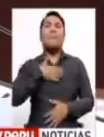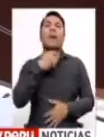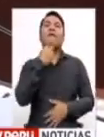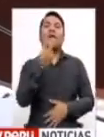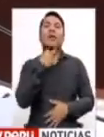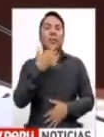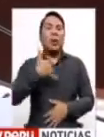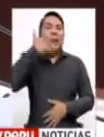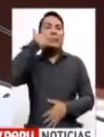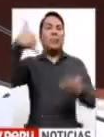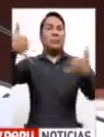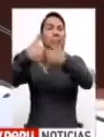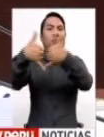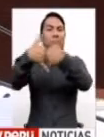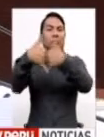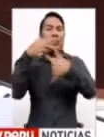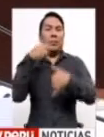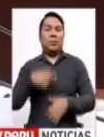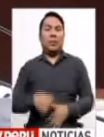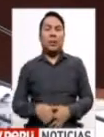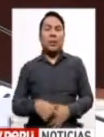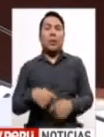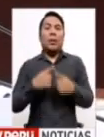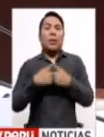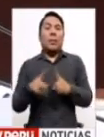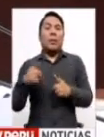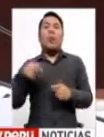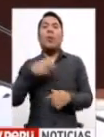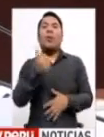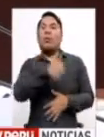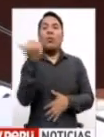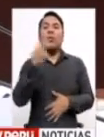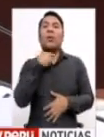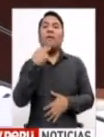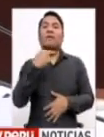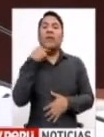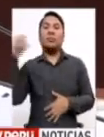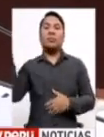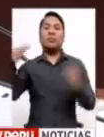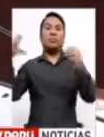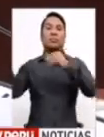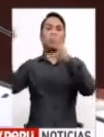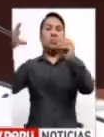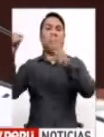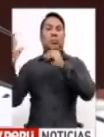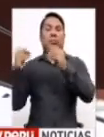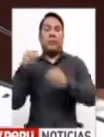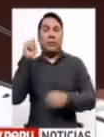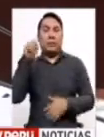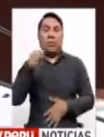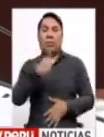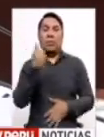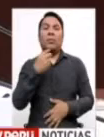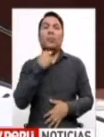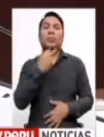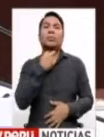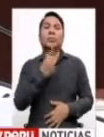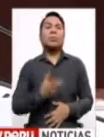momento. Pero la voz o voces de los supuestos interlocutores